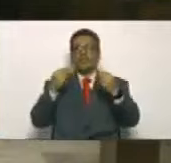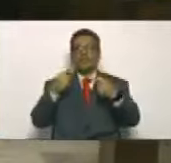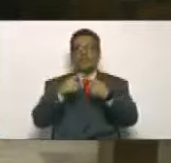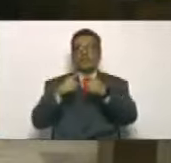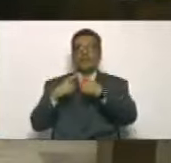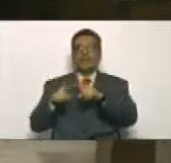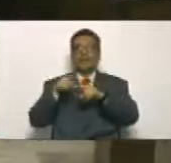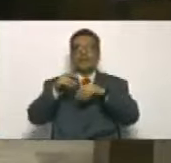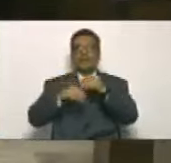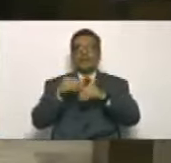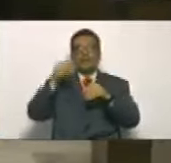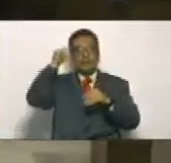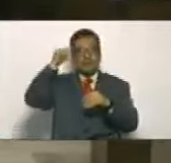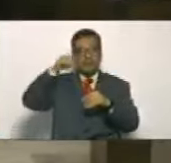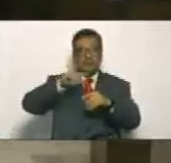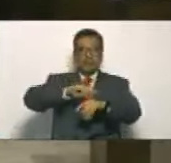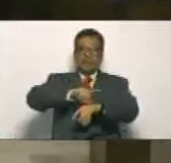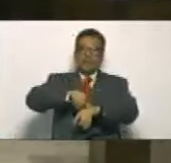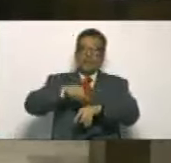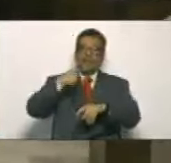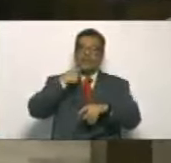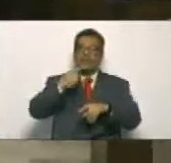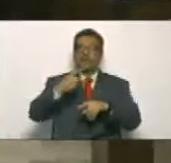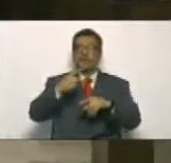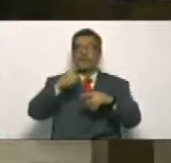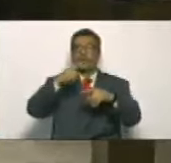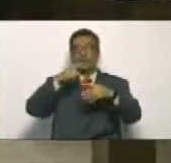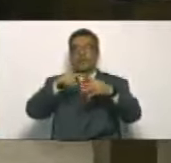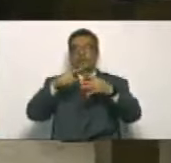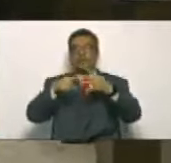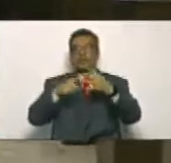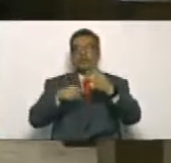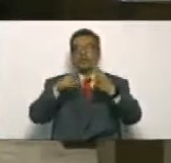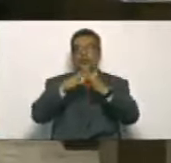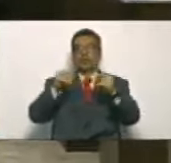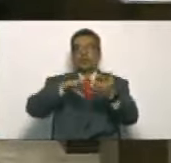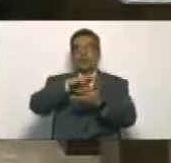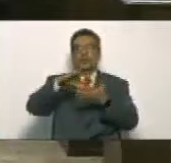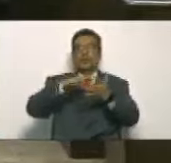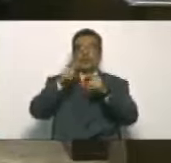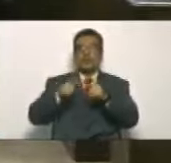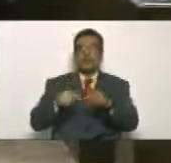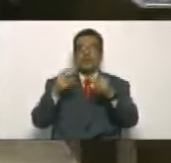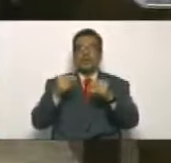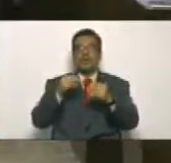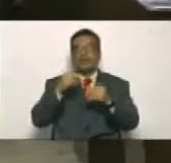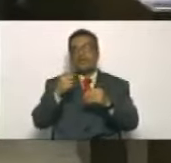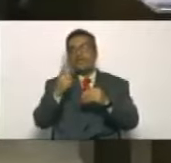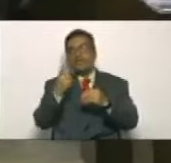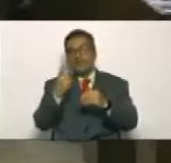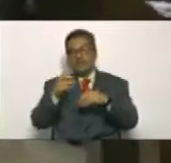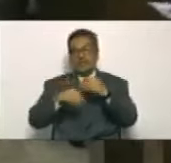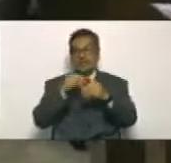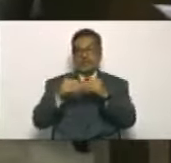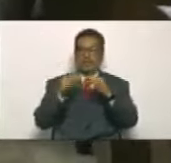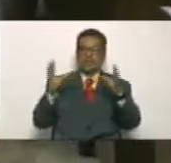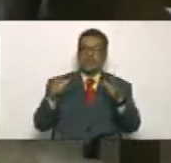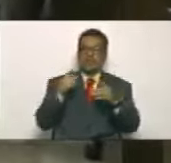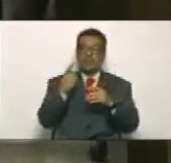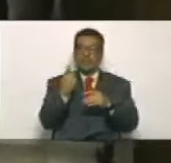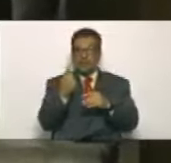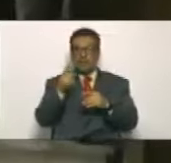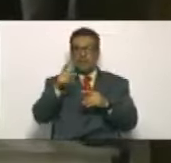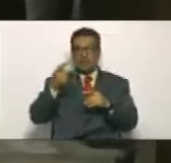que me llevaría horas diciendo y mencionando todos esos problemas. Todavía no se han solucionado.